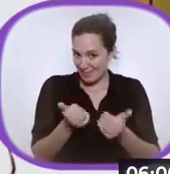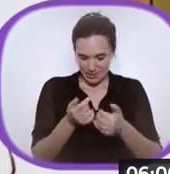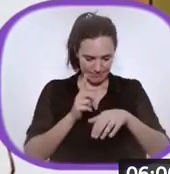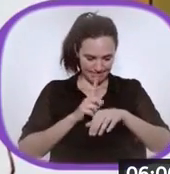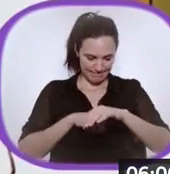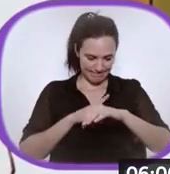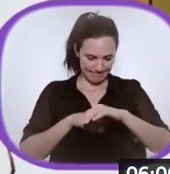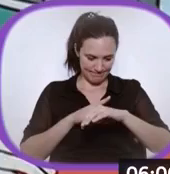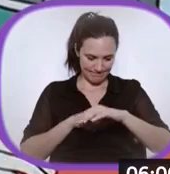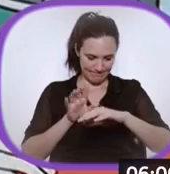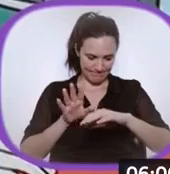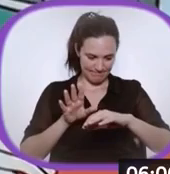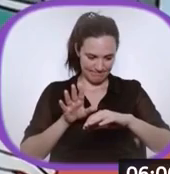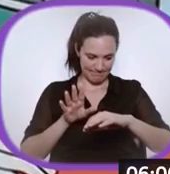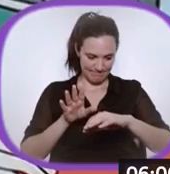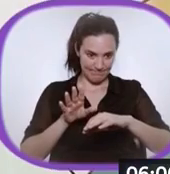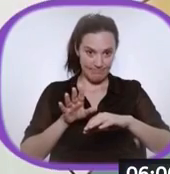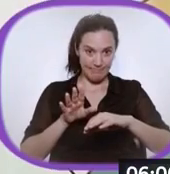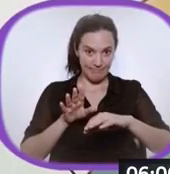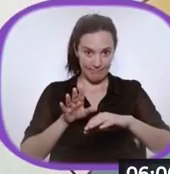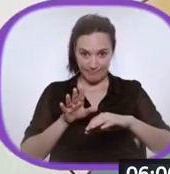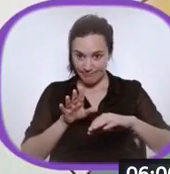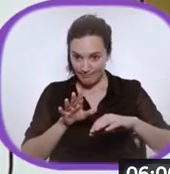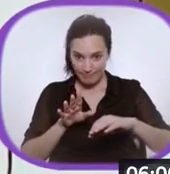Es justo